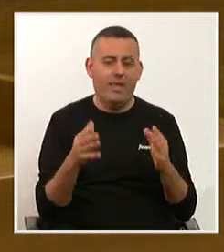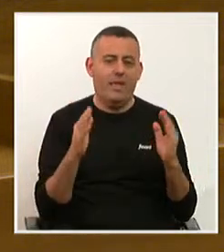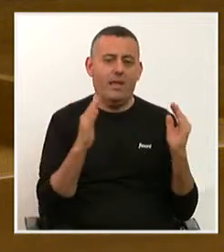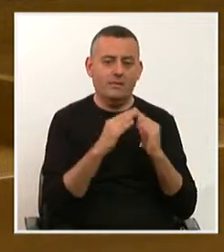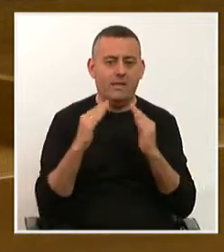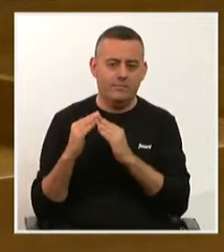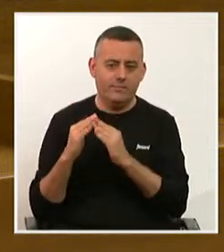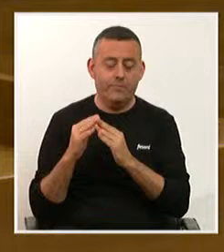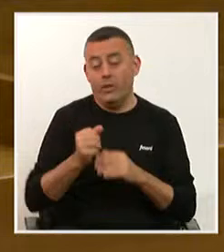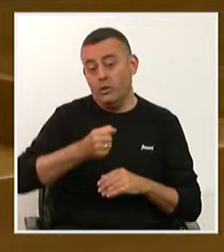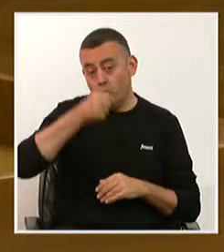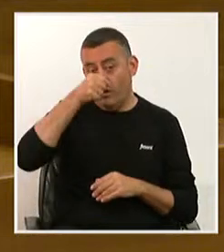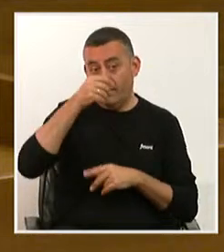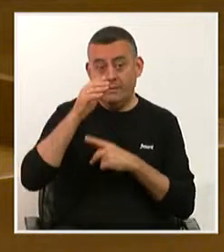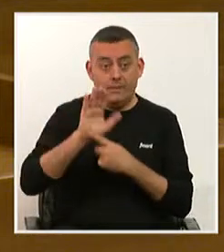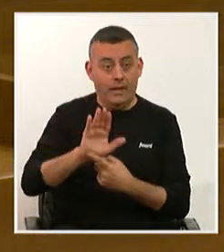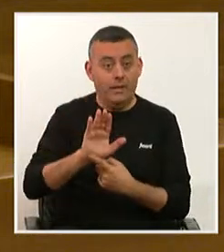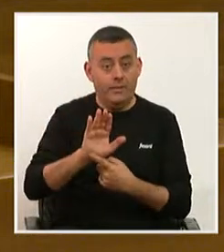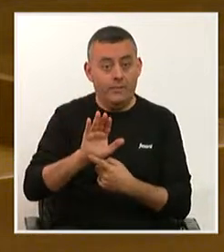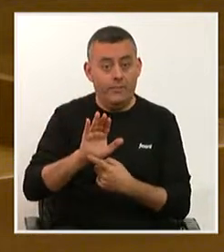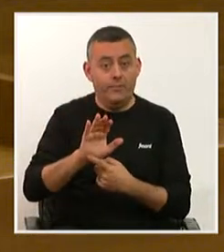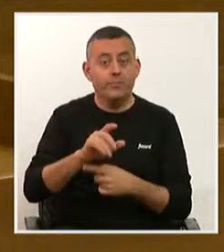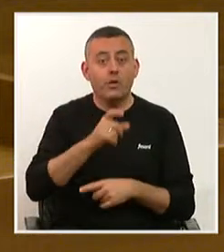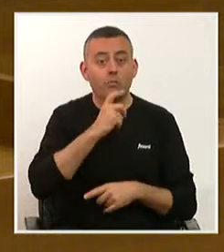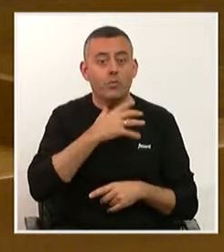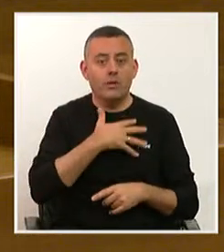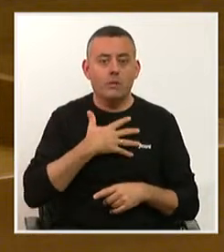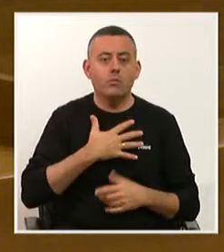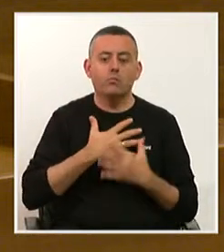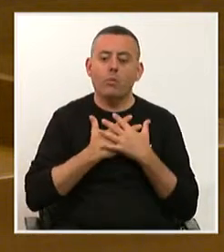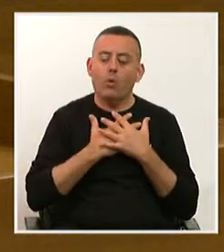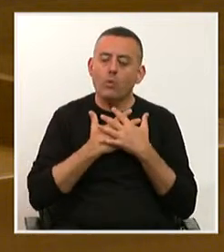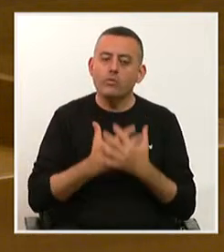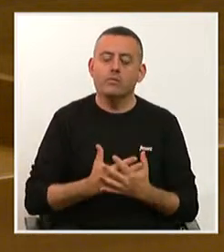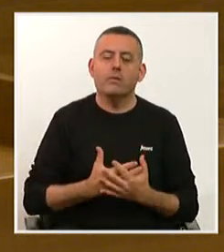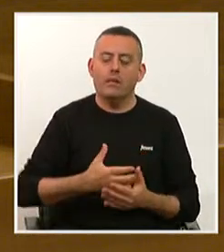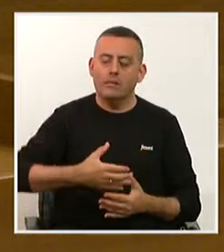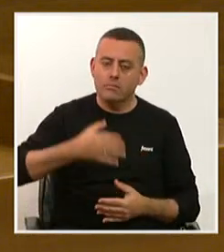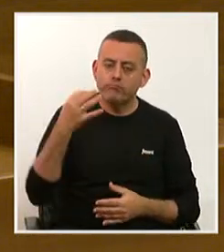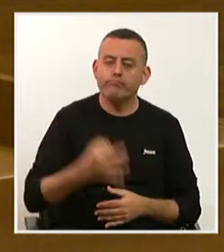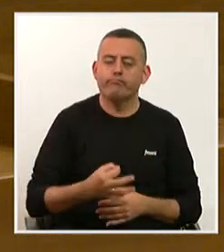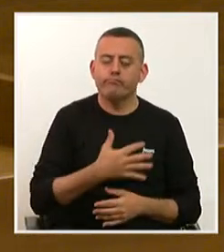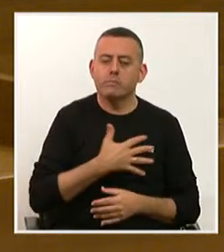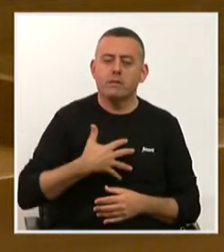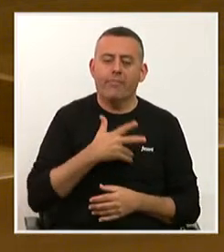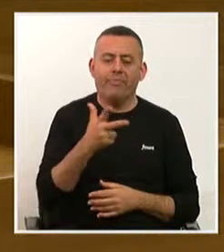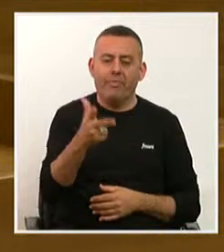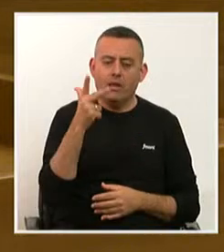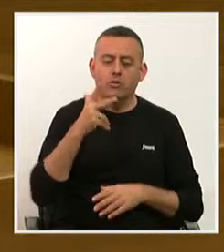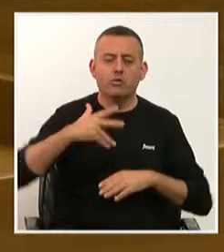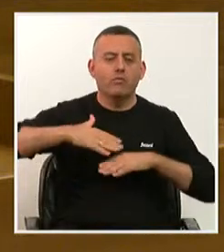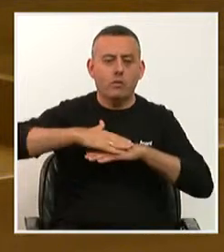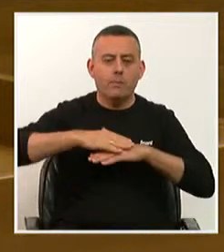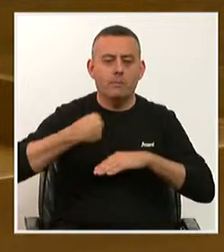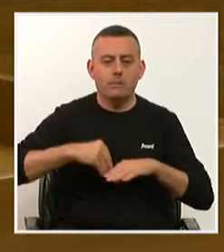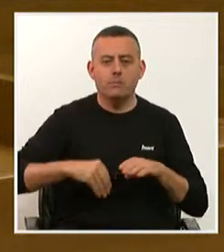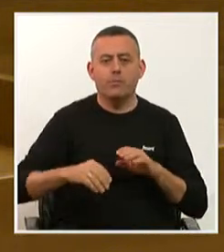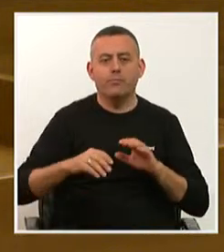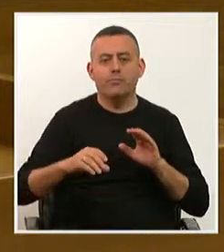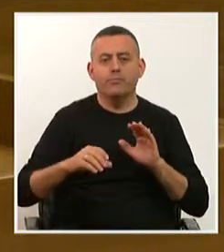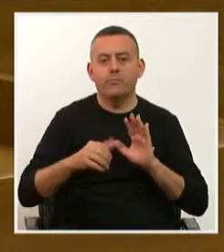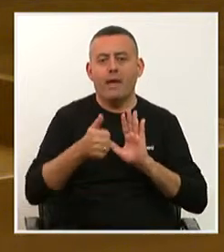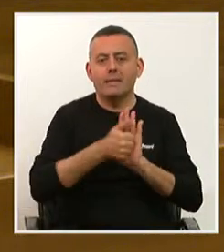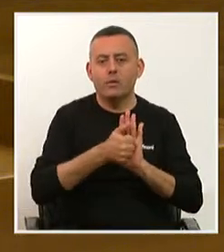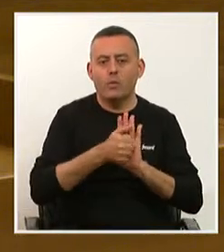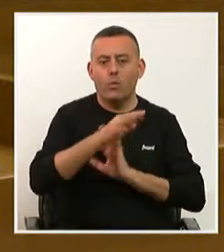socialista es desde la ferma voluntad de blindar un fonamental recon en arle 47 de la Constitución